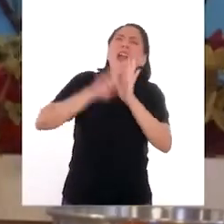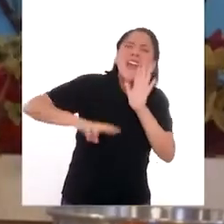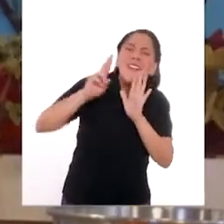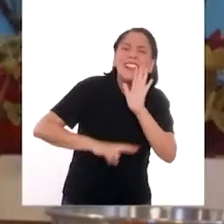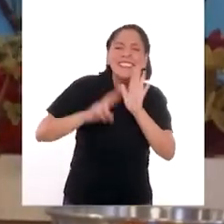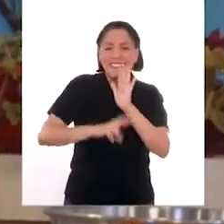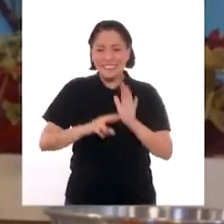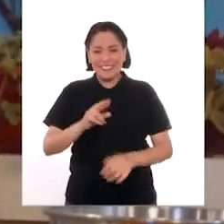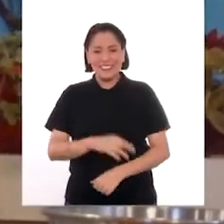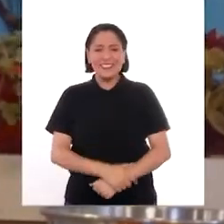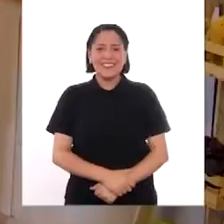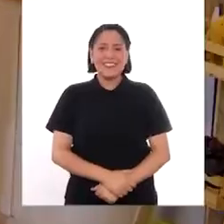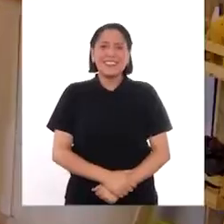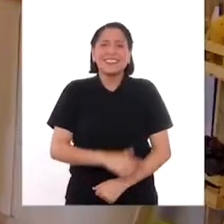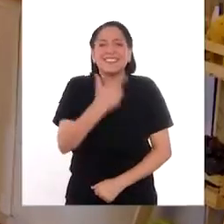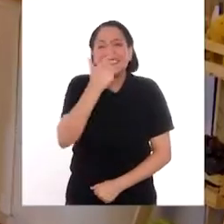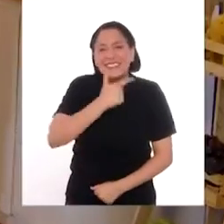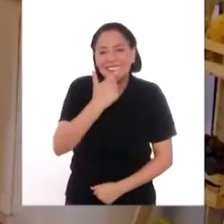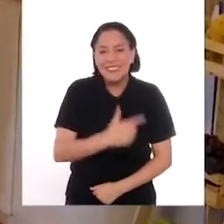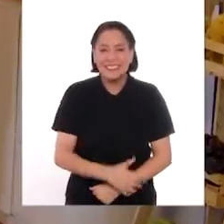de nuevo!